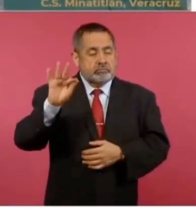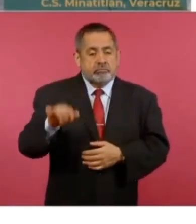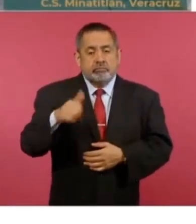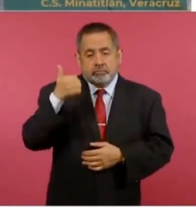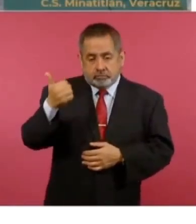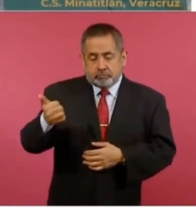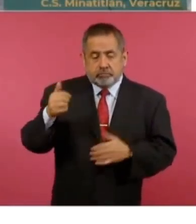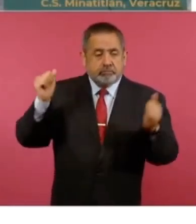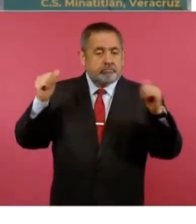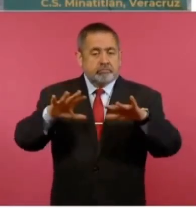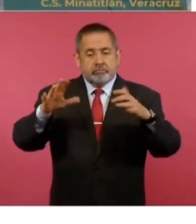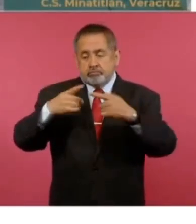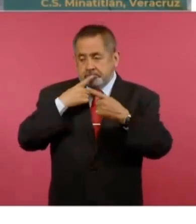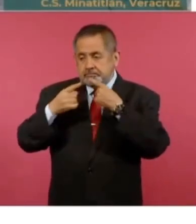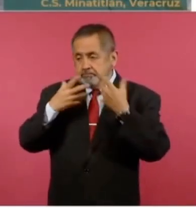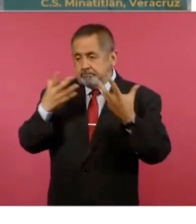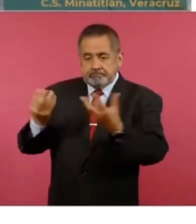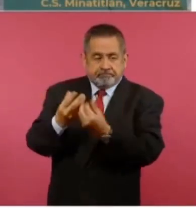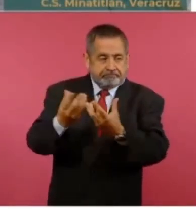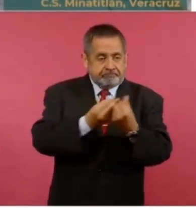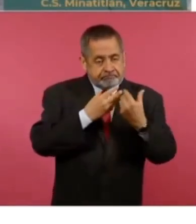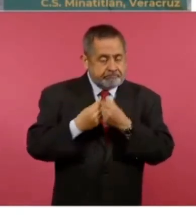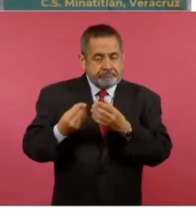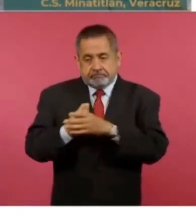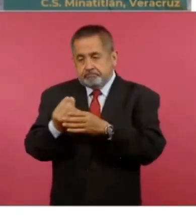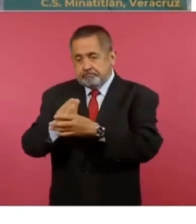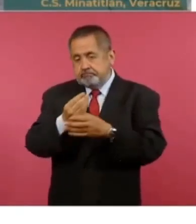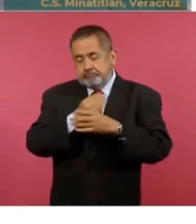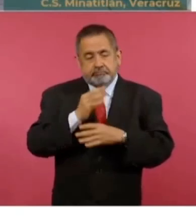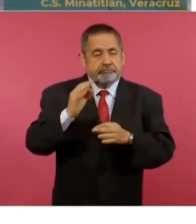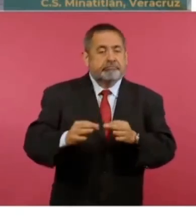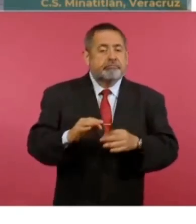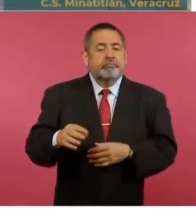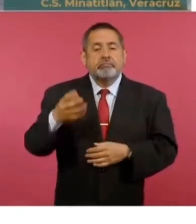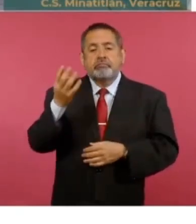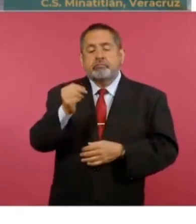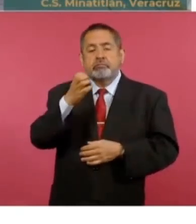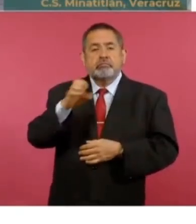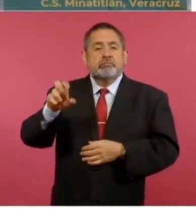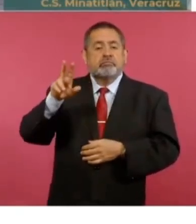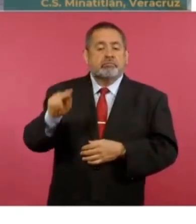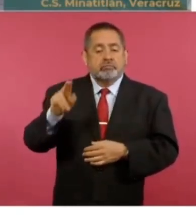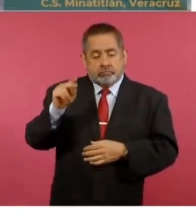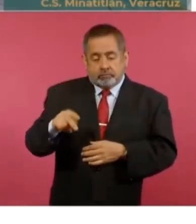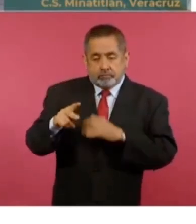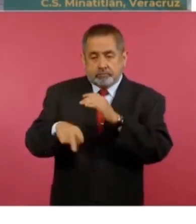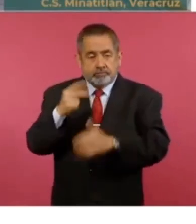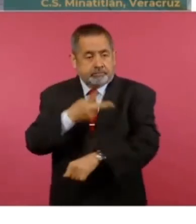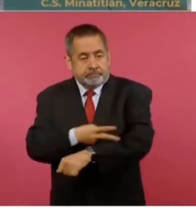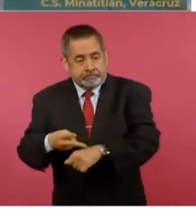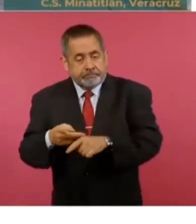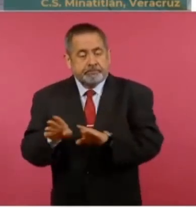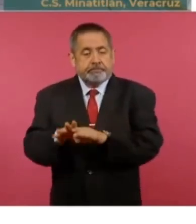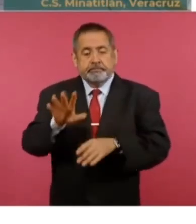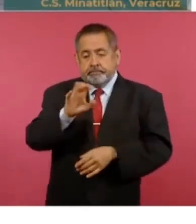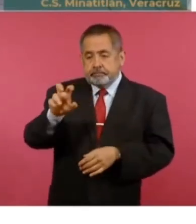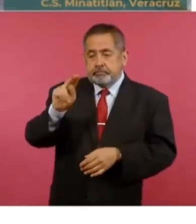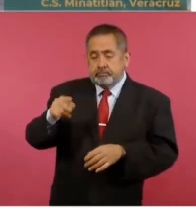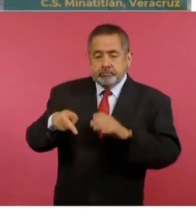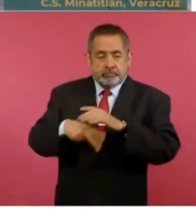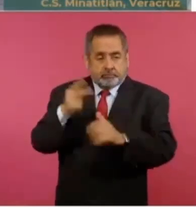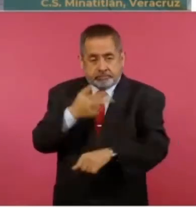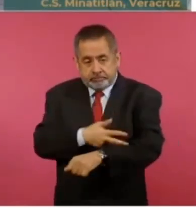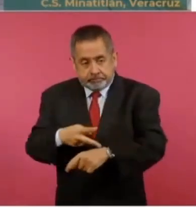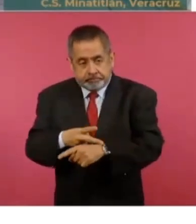1,246 asambleas en centros de salud, y de las 980 vacantes, de las 580 vacantes,